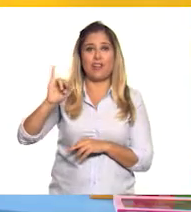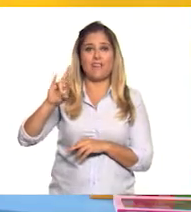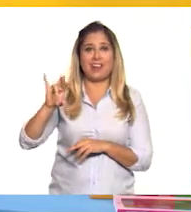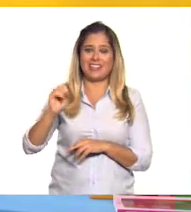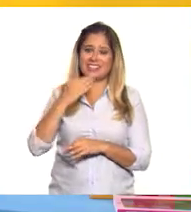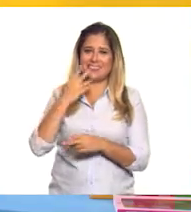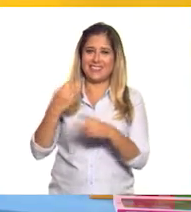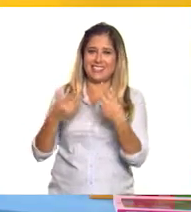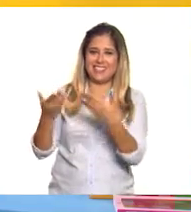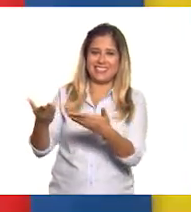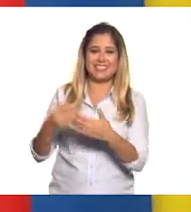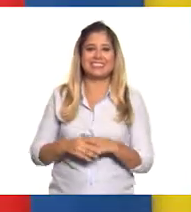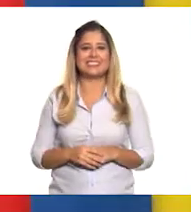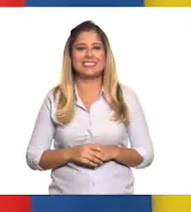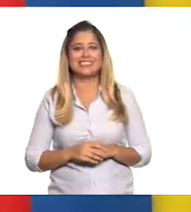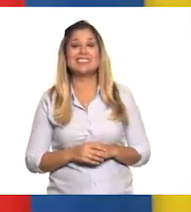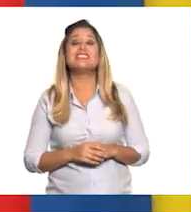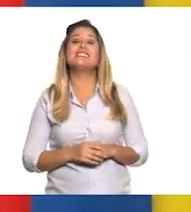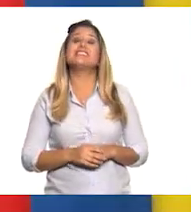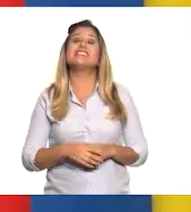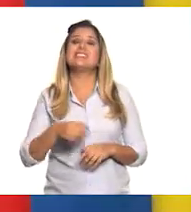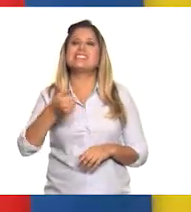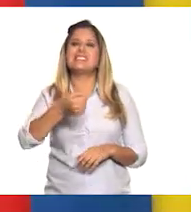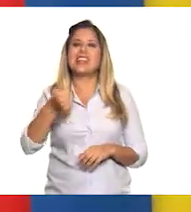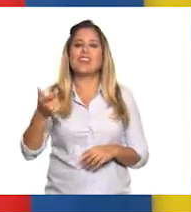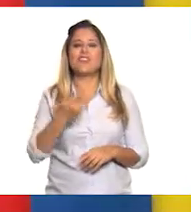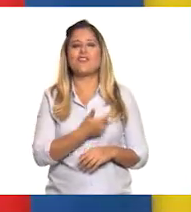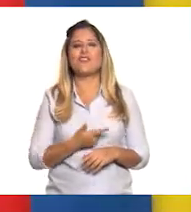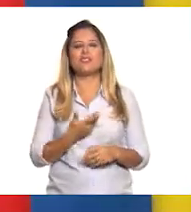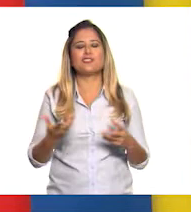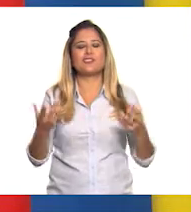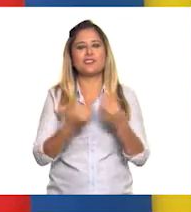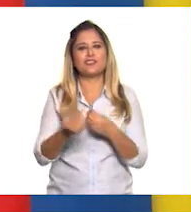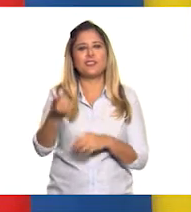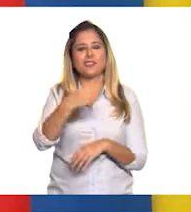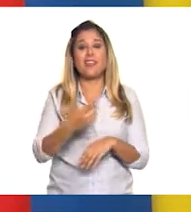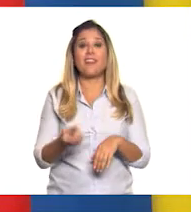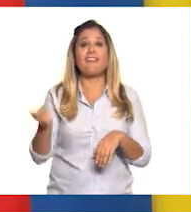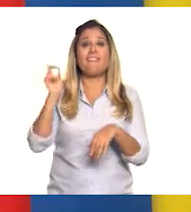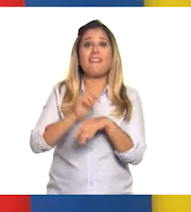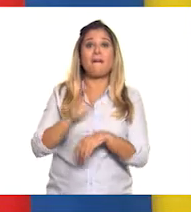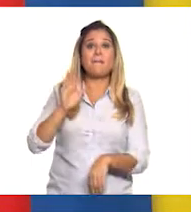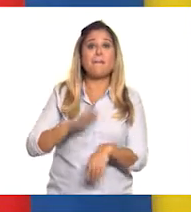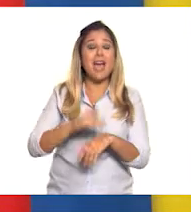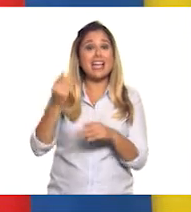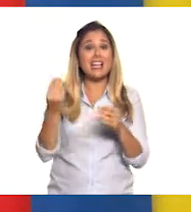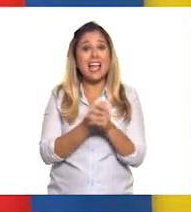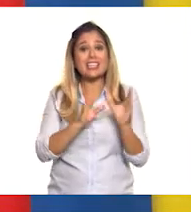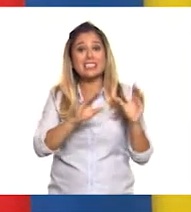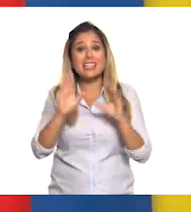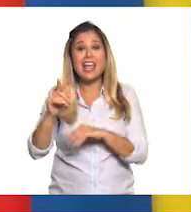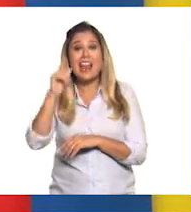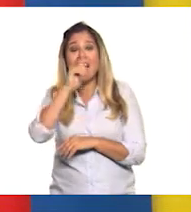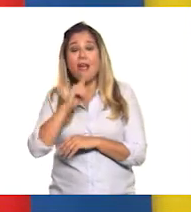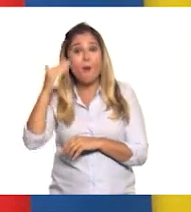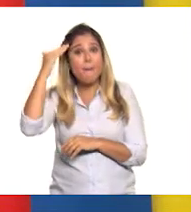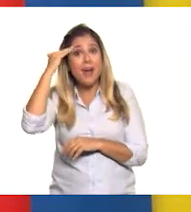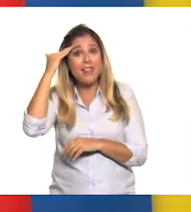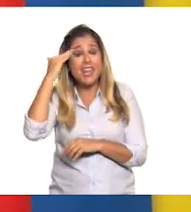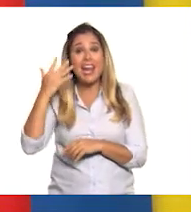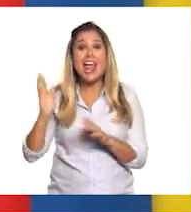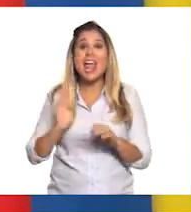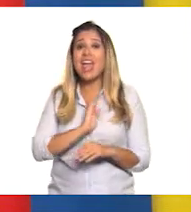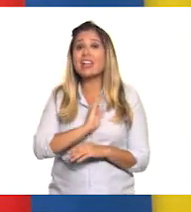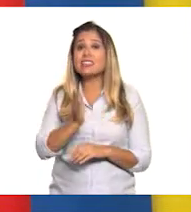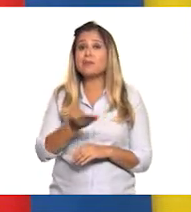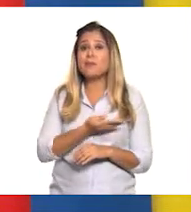gracias, Mary. Pues es un gusto para nosotros contar un día más con ustedes en una clase más de lengua materna de